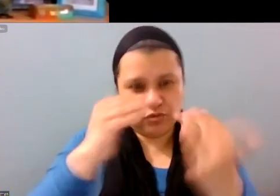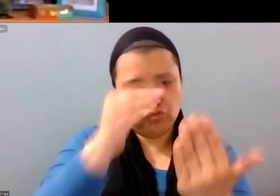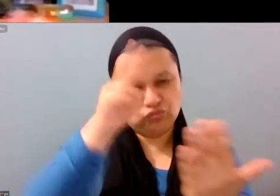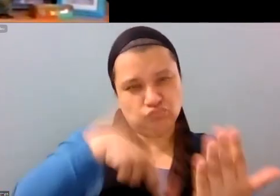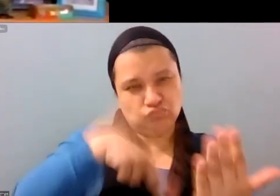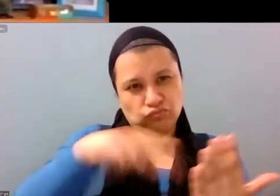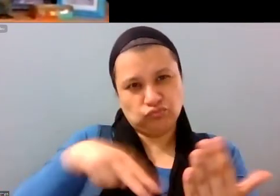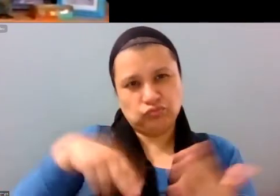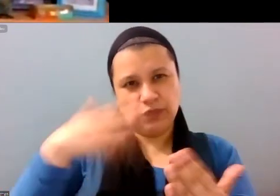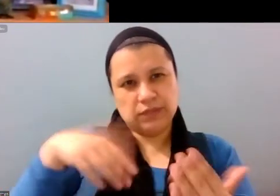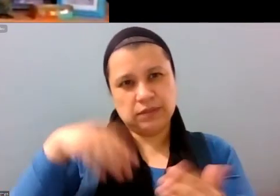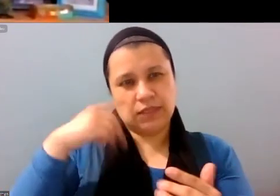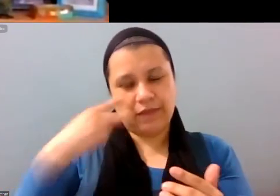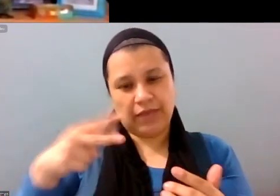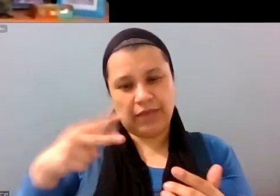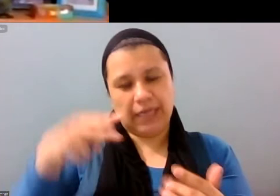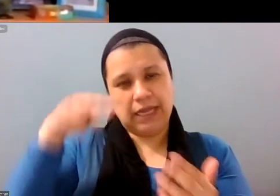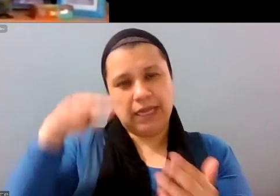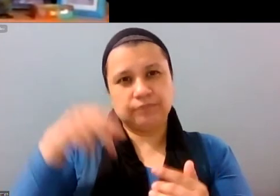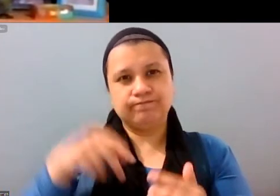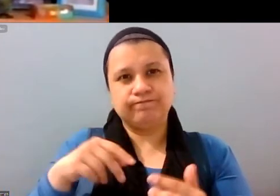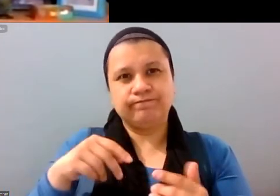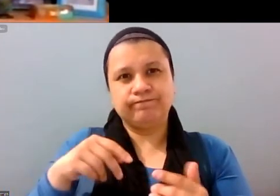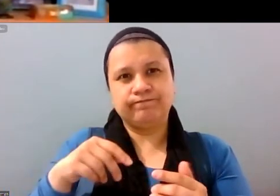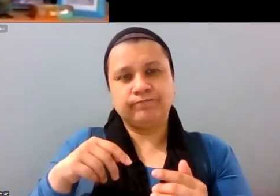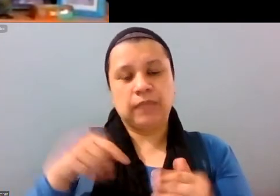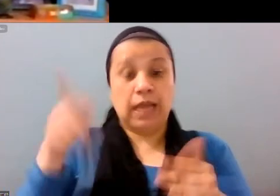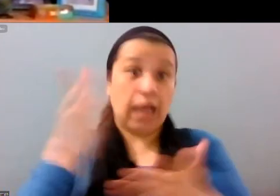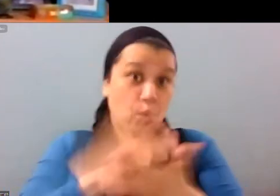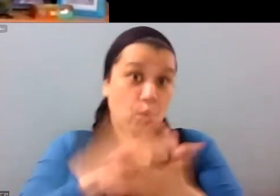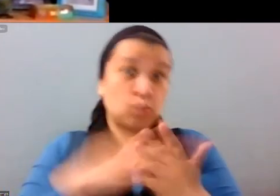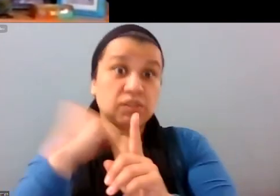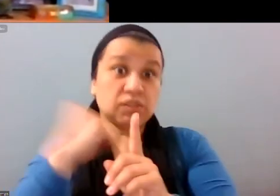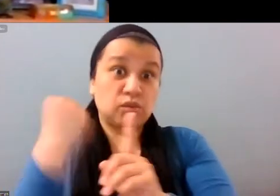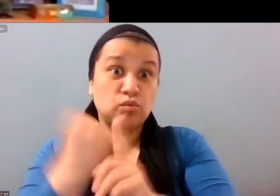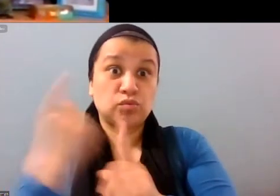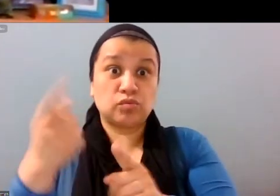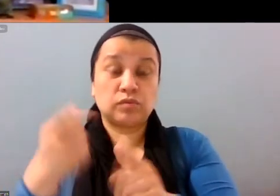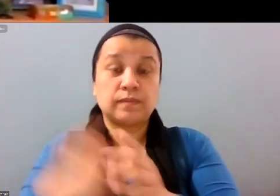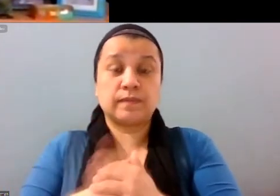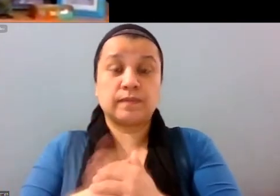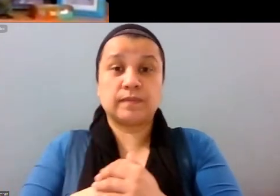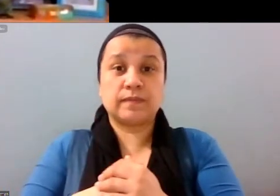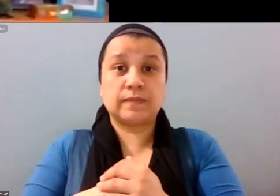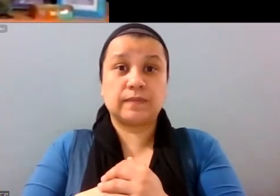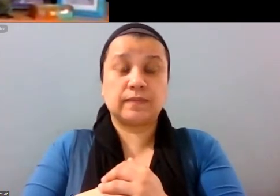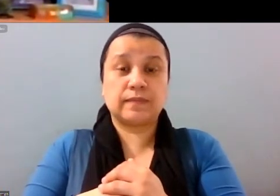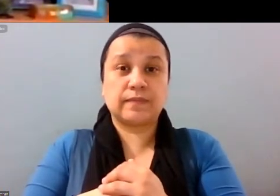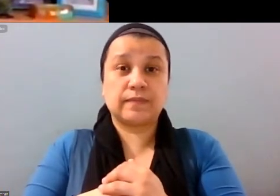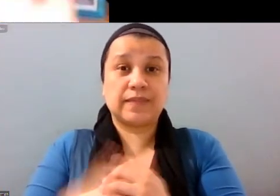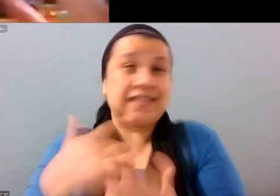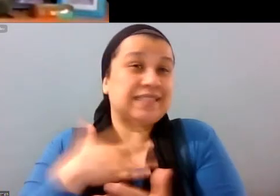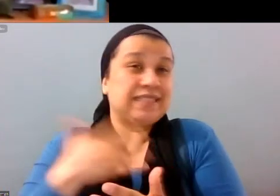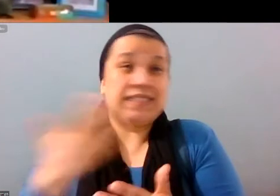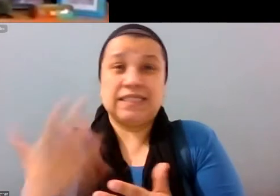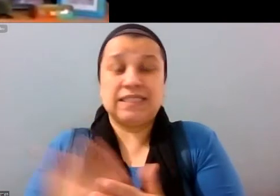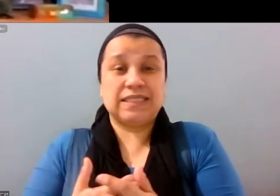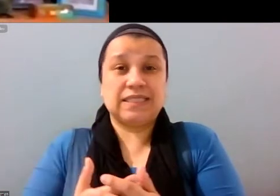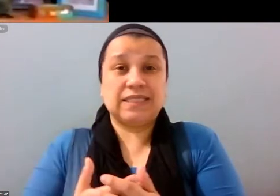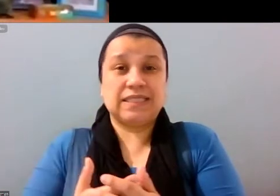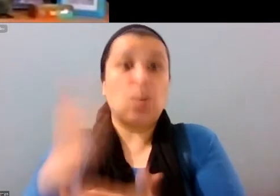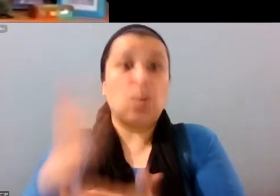de entrar y leerlos porque así como hay situaciones en las que se sienten acompañados